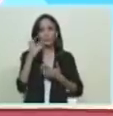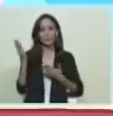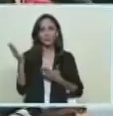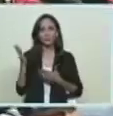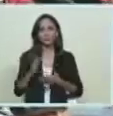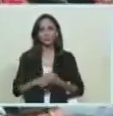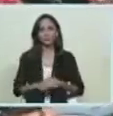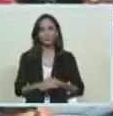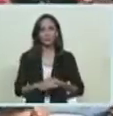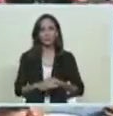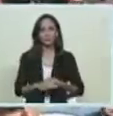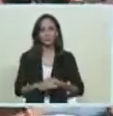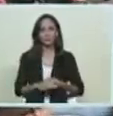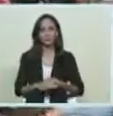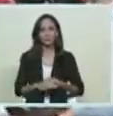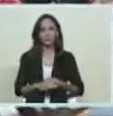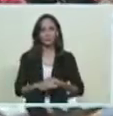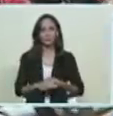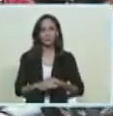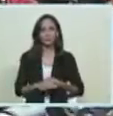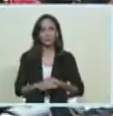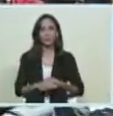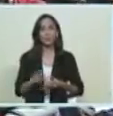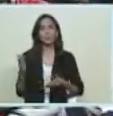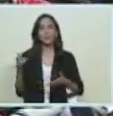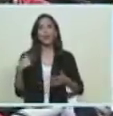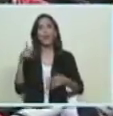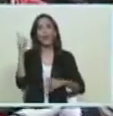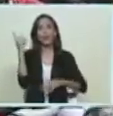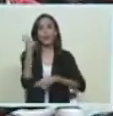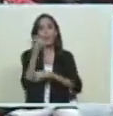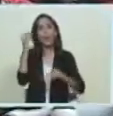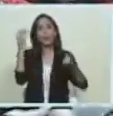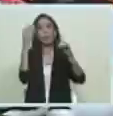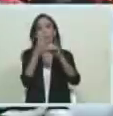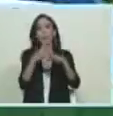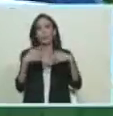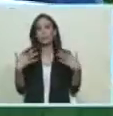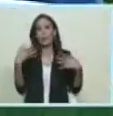Pedro Infante Aparicio. Nosotros tenemos una meta: